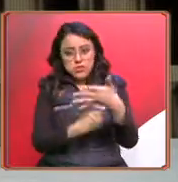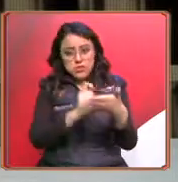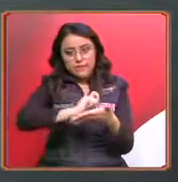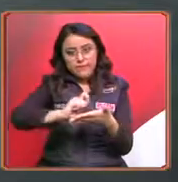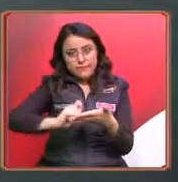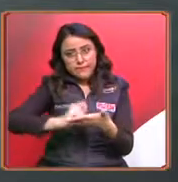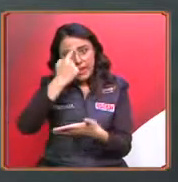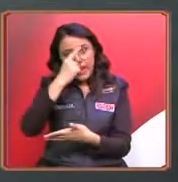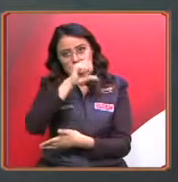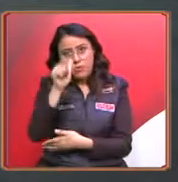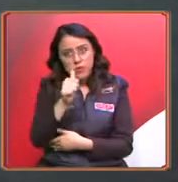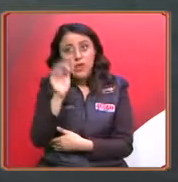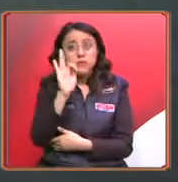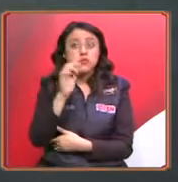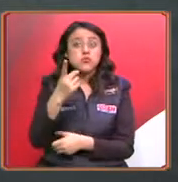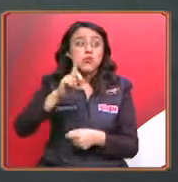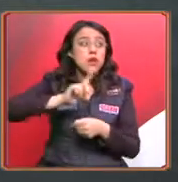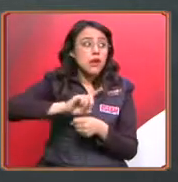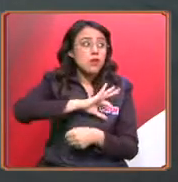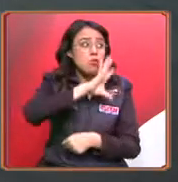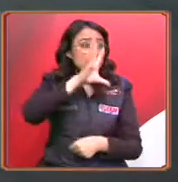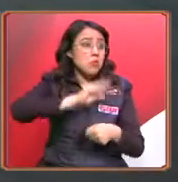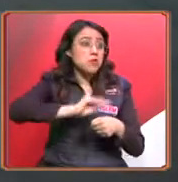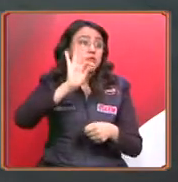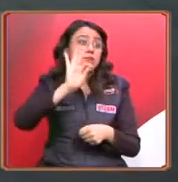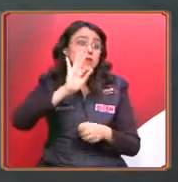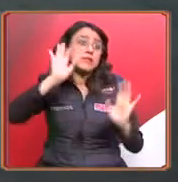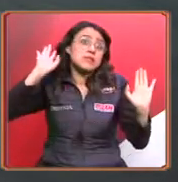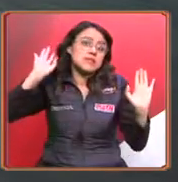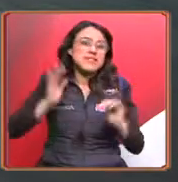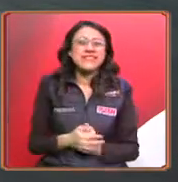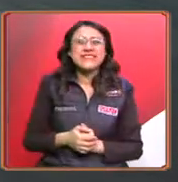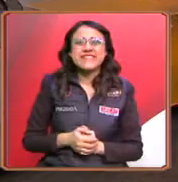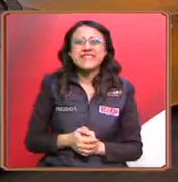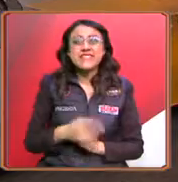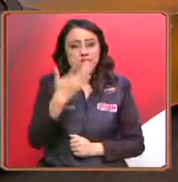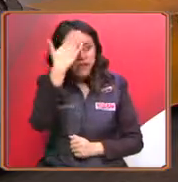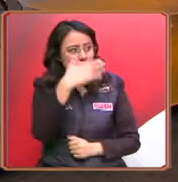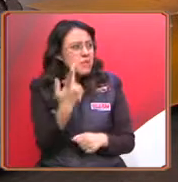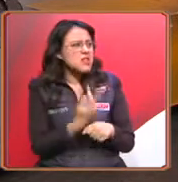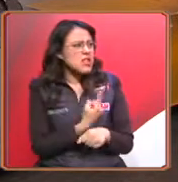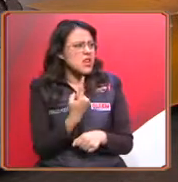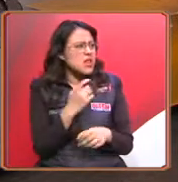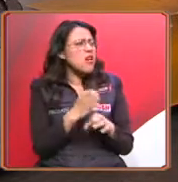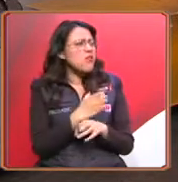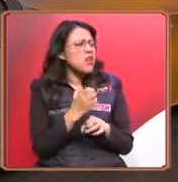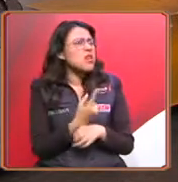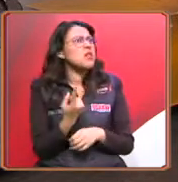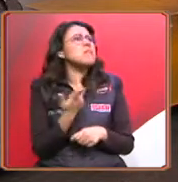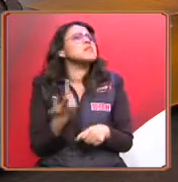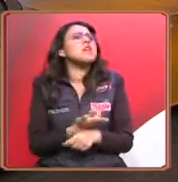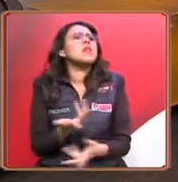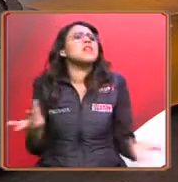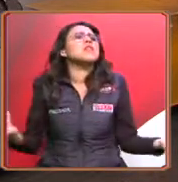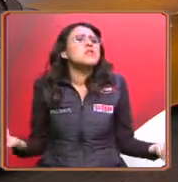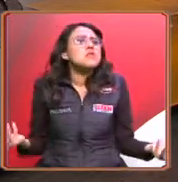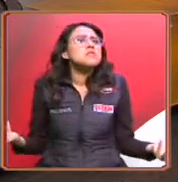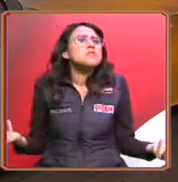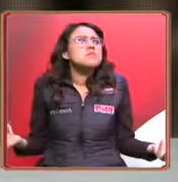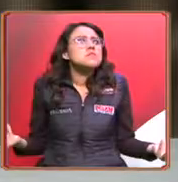vamos. Tal vez un día con suerte y cubrimos todo. Sí. Oiga, ¿no sabe qué pasó con el cafecito? ¿Mandé? ¿No sabe qué pasó con